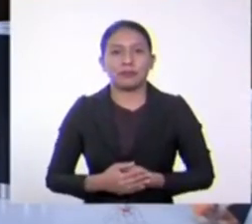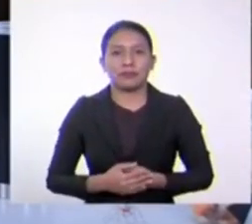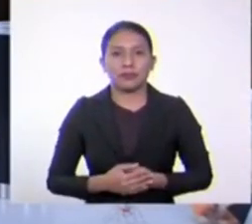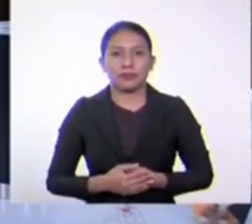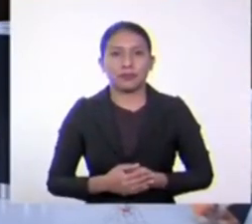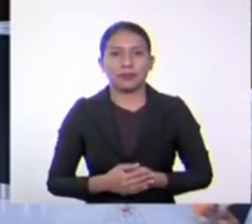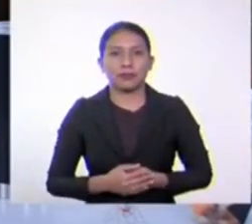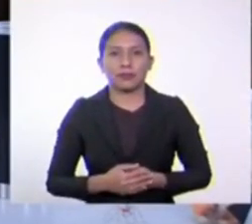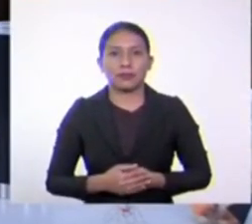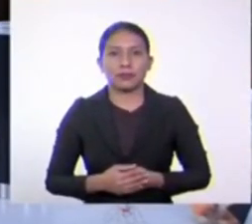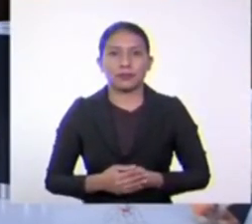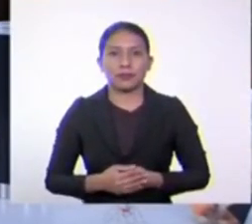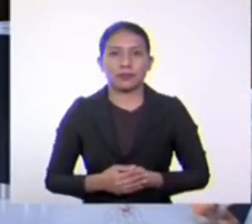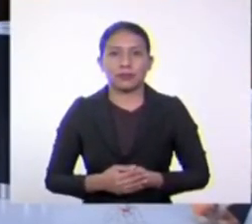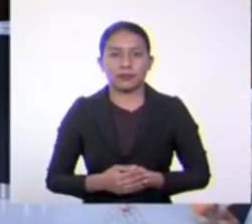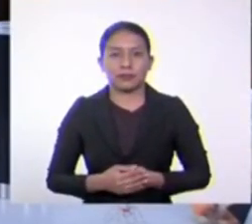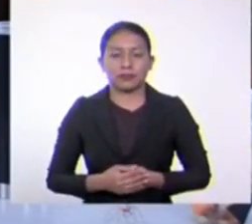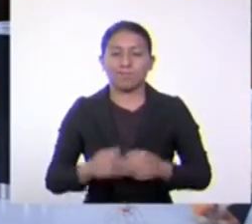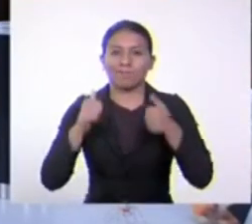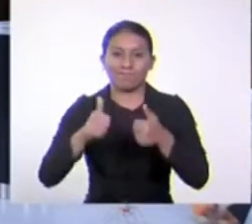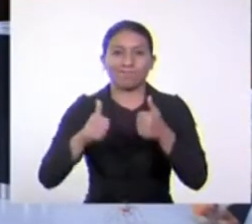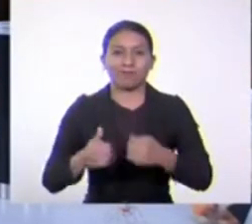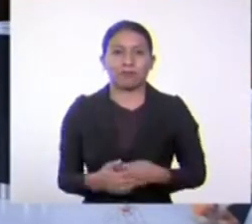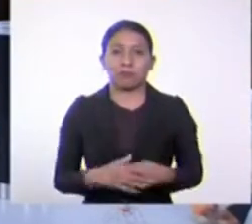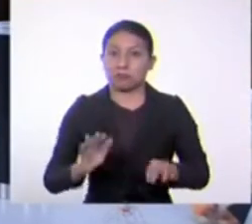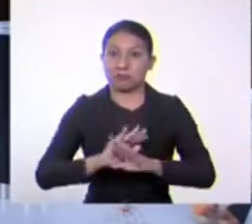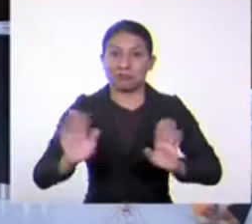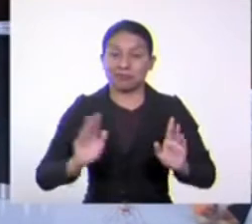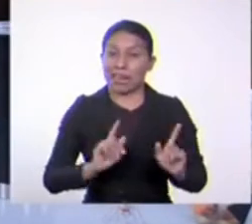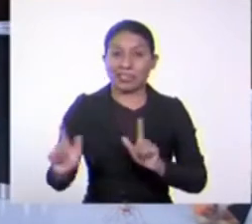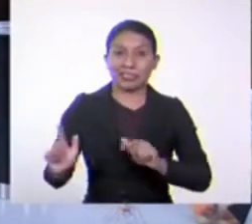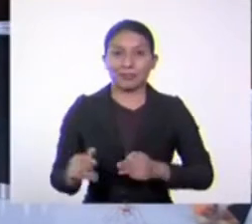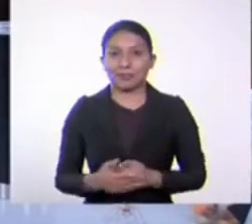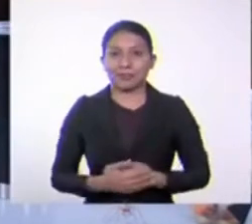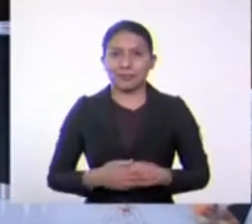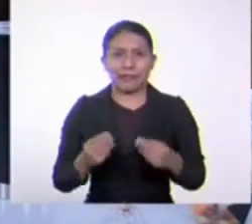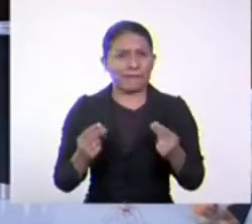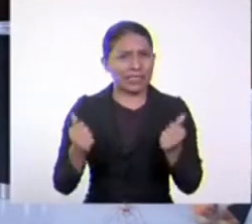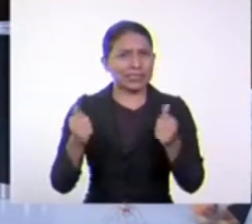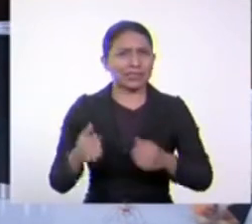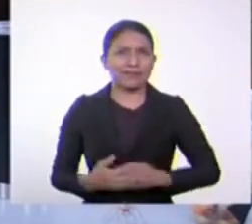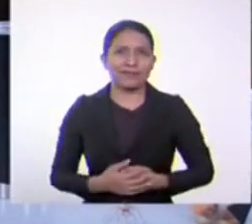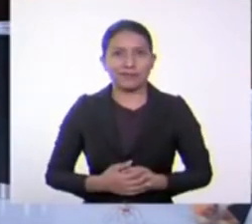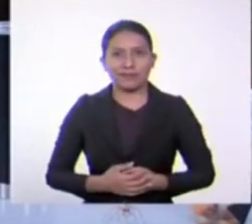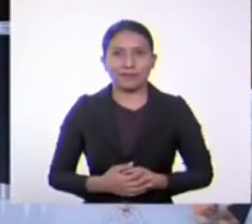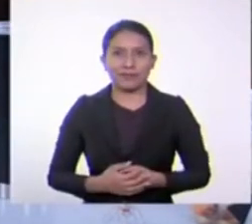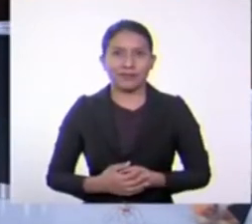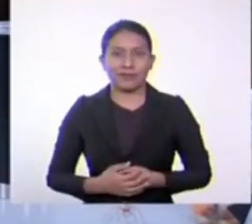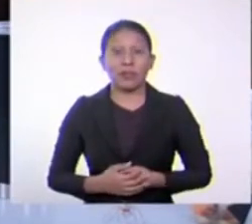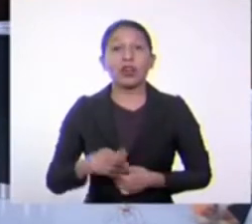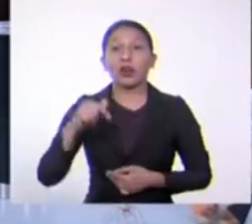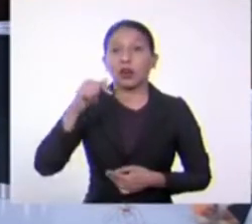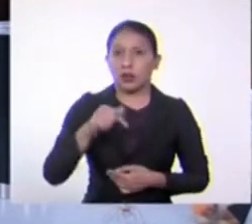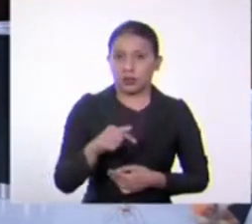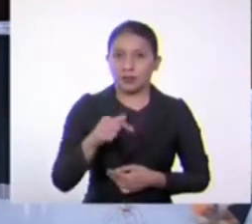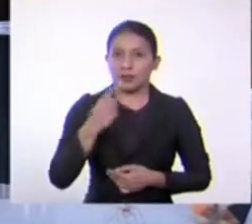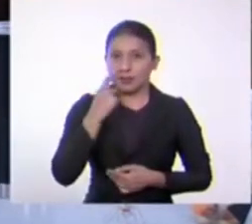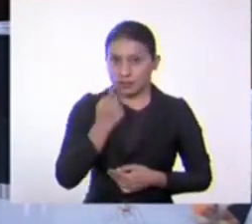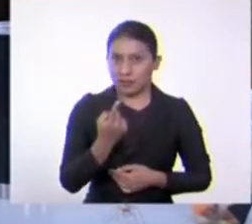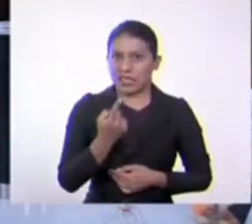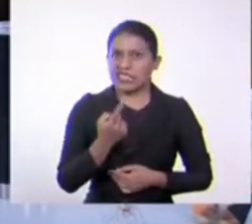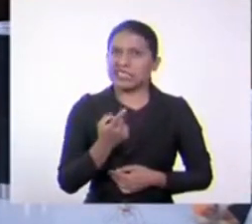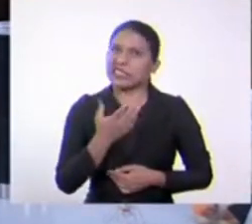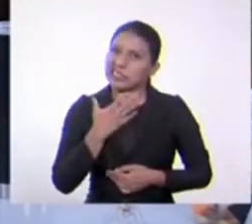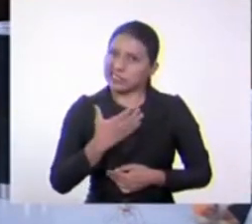homogénea. Bien, ya lo tenemos listo, muy fácil. Ahora viene la parte que es un poco